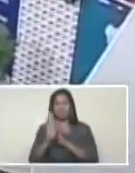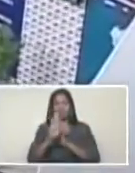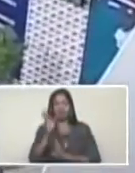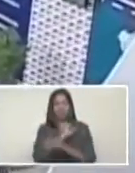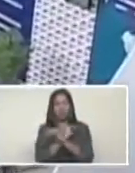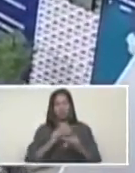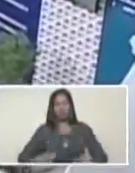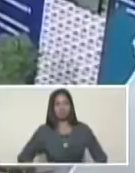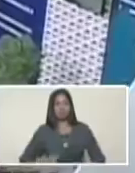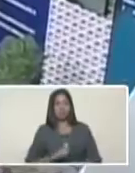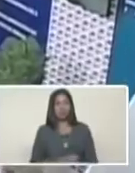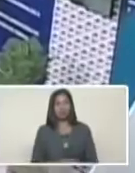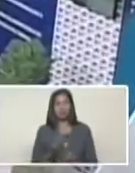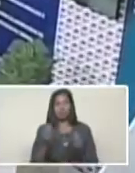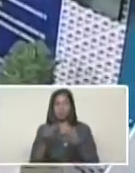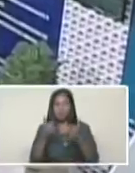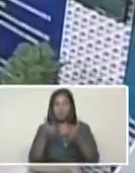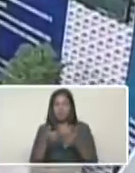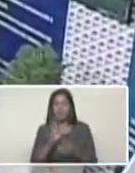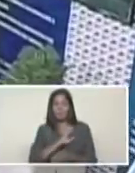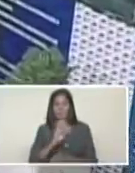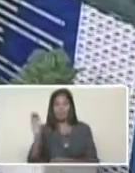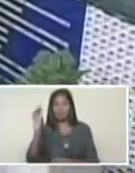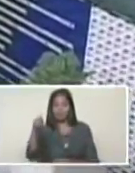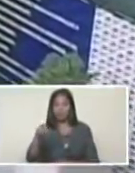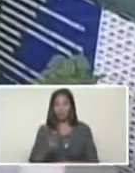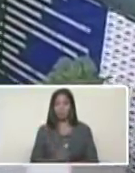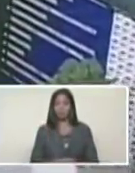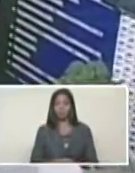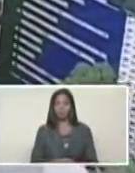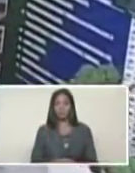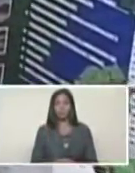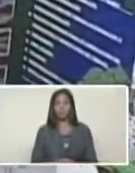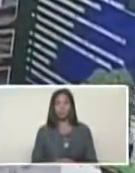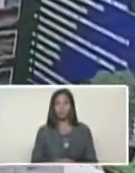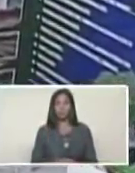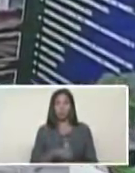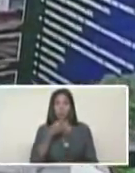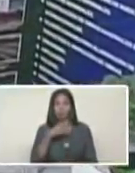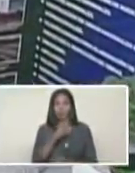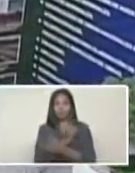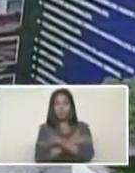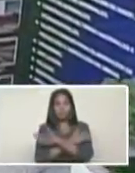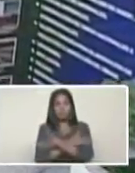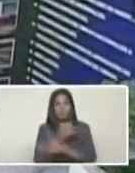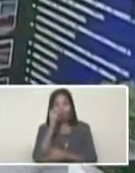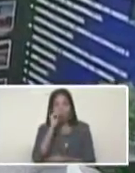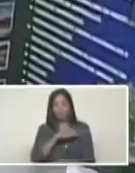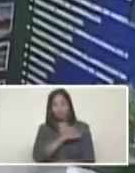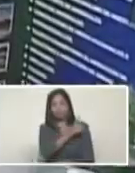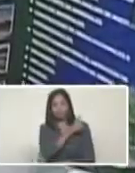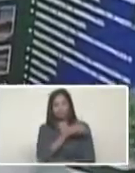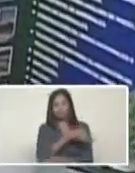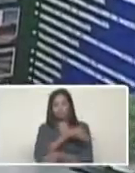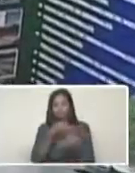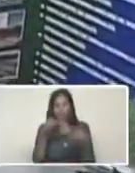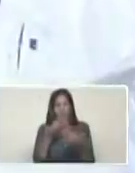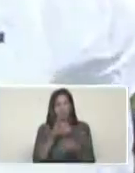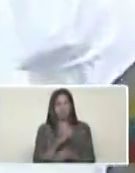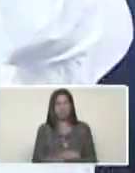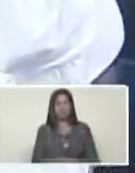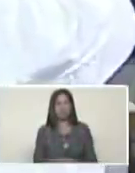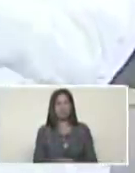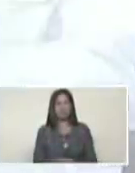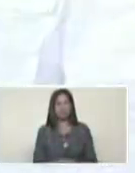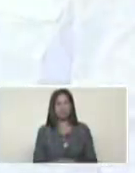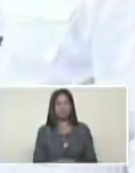Armada Nacional Bolivariana, muy bien, y de la patria. General en jefe, bueno, hay que felicitar al almirante en jefe, está fino.